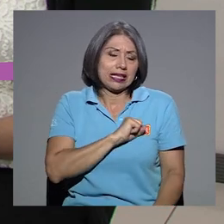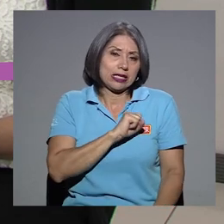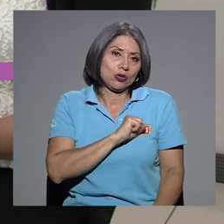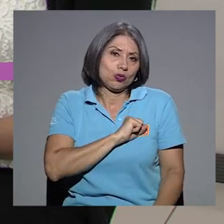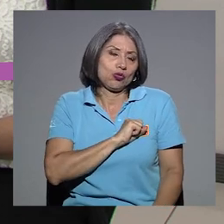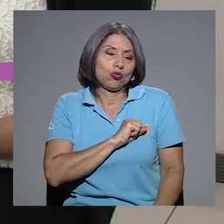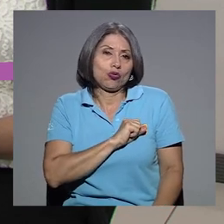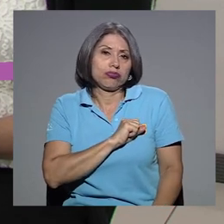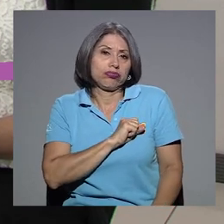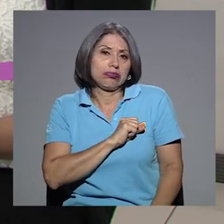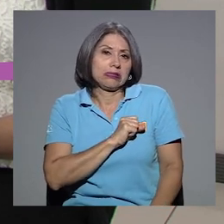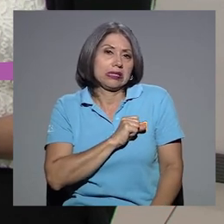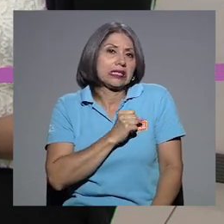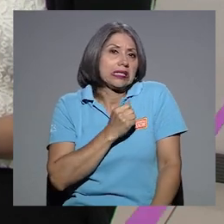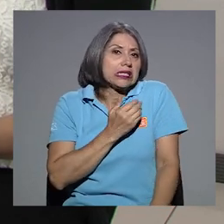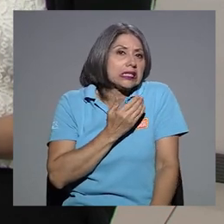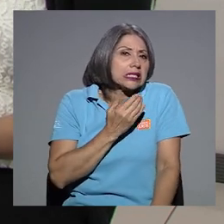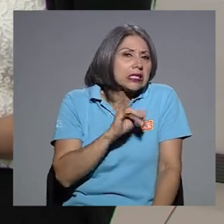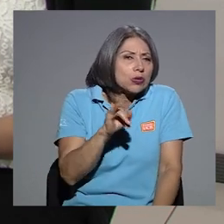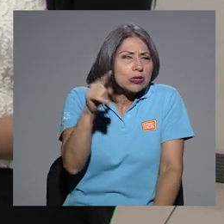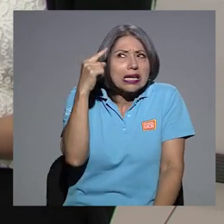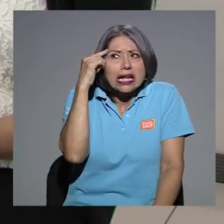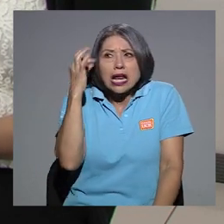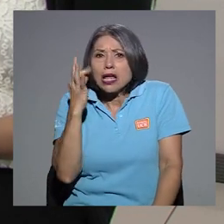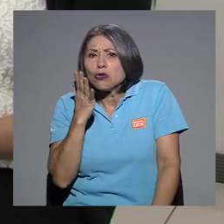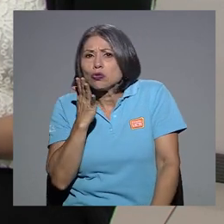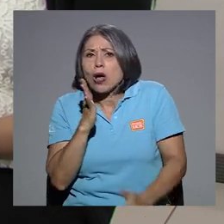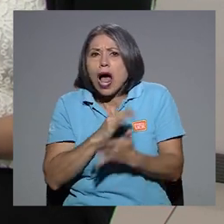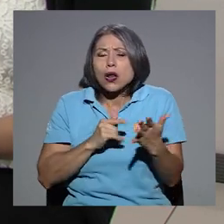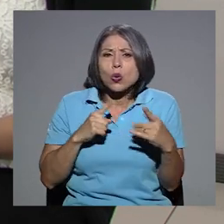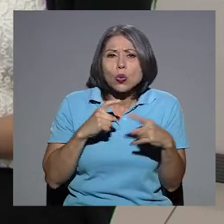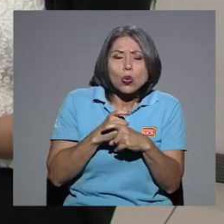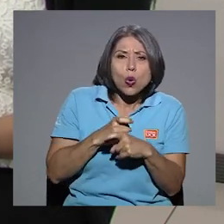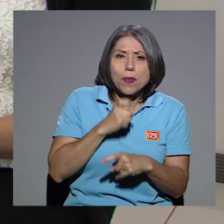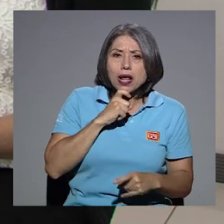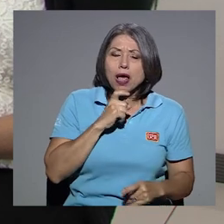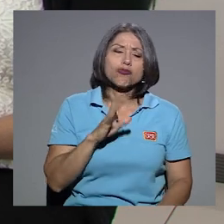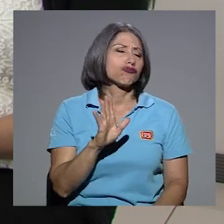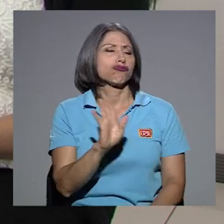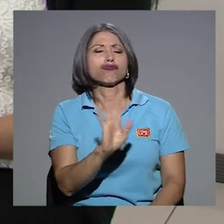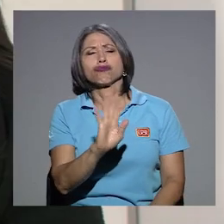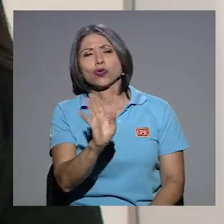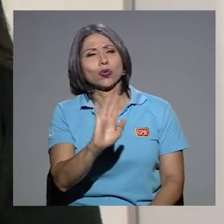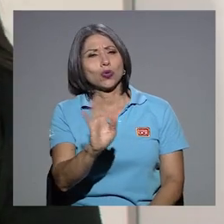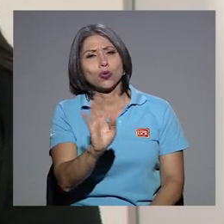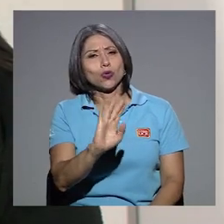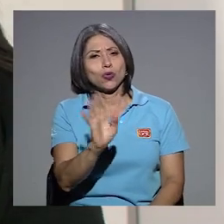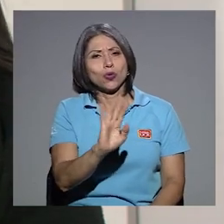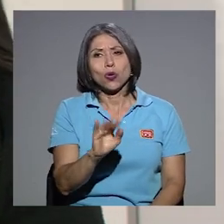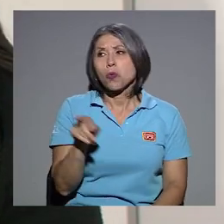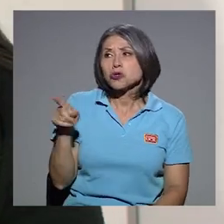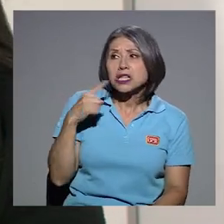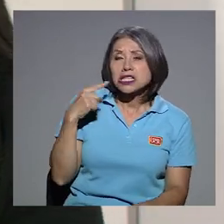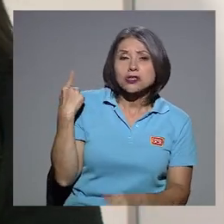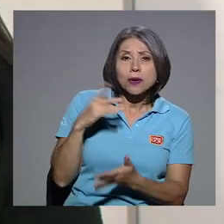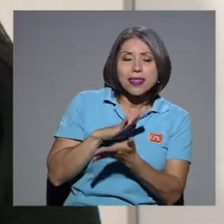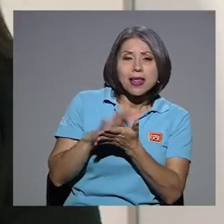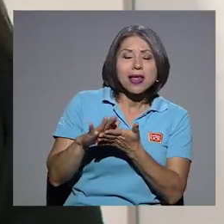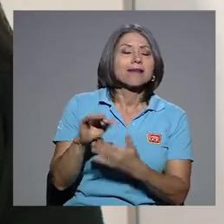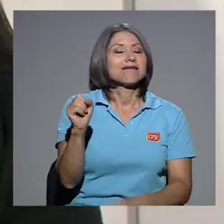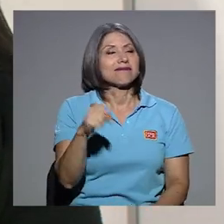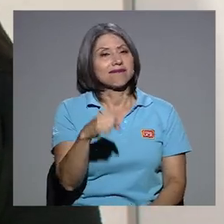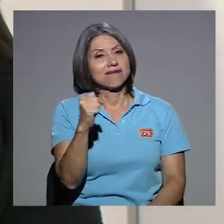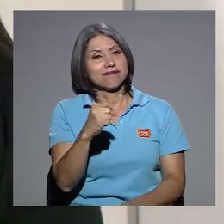por ejemplo, de que va a ser un procedimiento, una cuestión muy complicada. No. Como usted decía, entonces es lo que la limpieza.